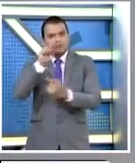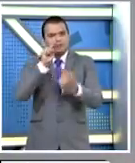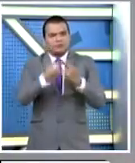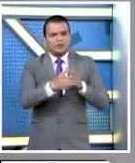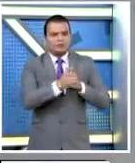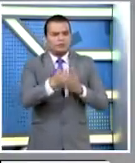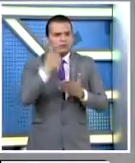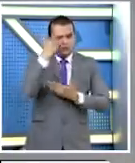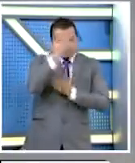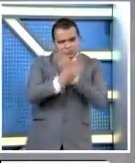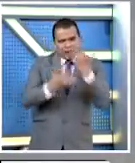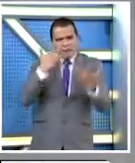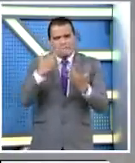como las del cob y 19